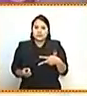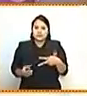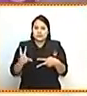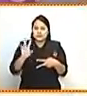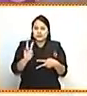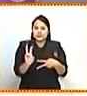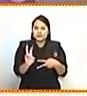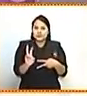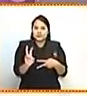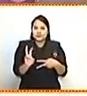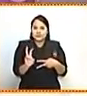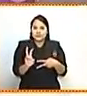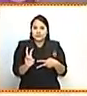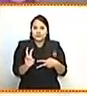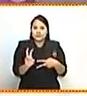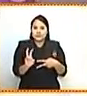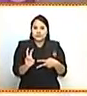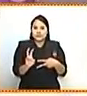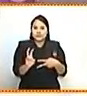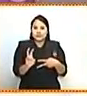7, segundo dígito.